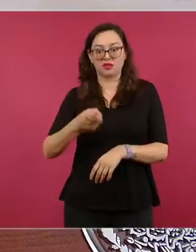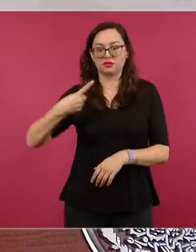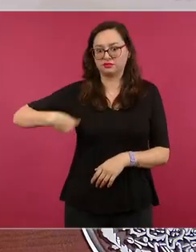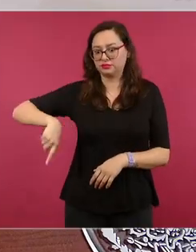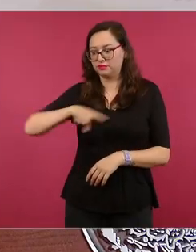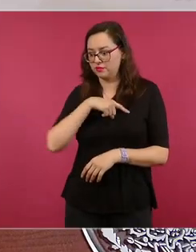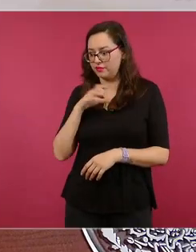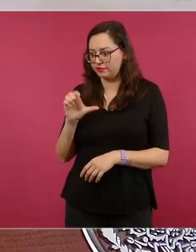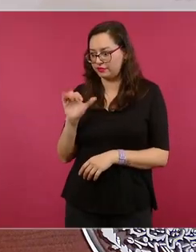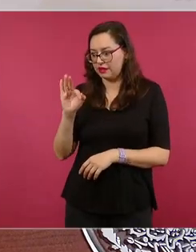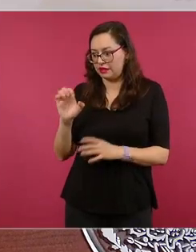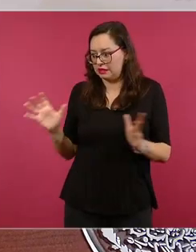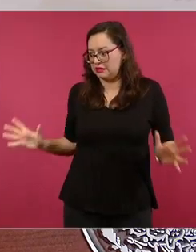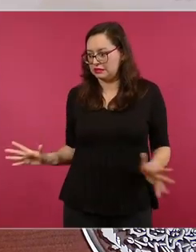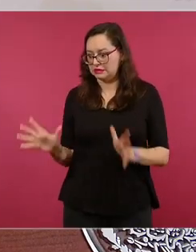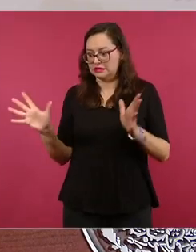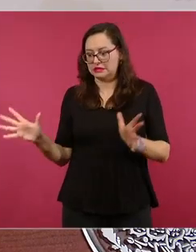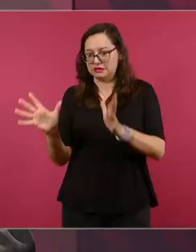molestos.